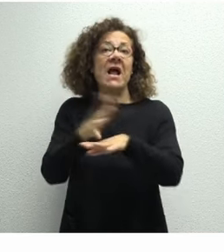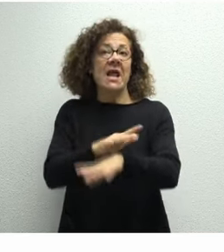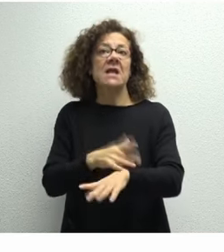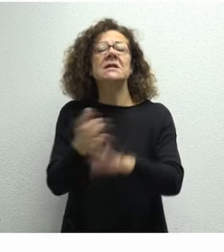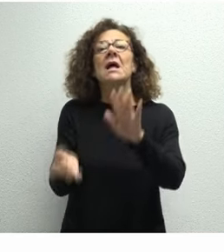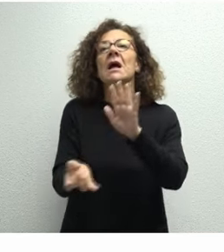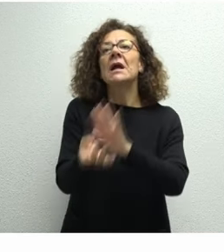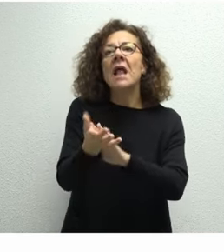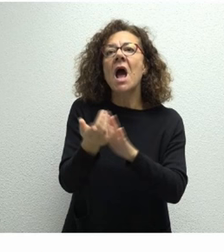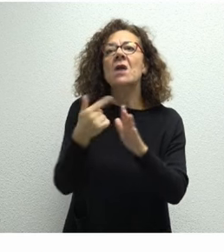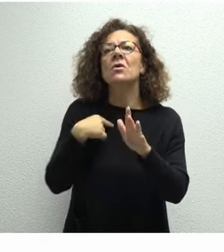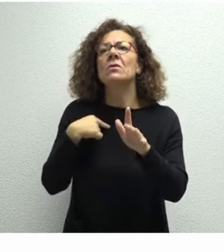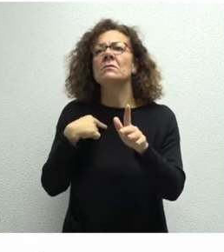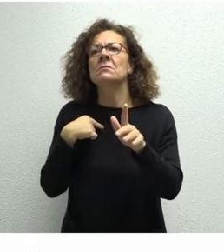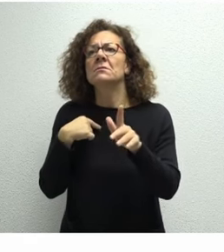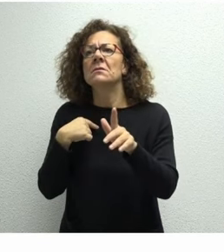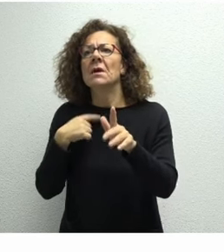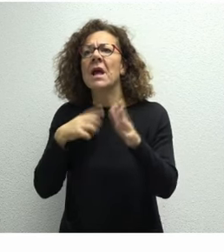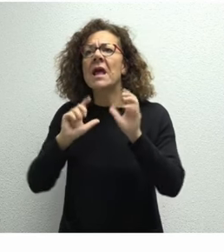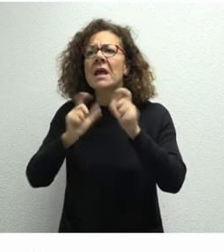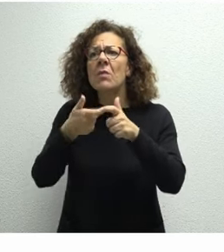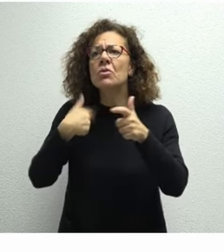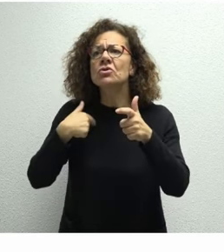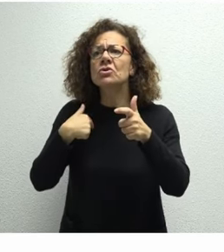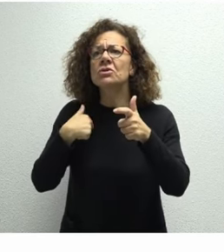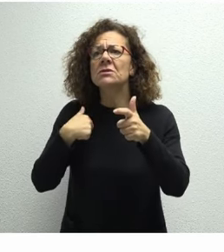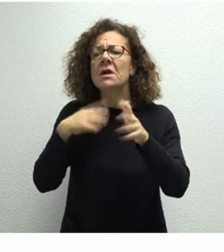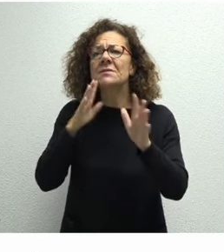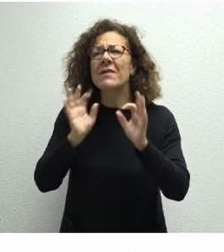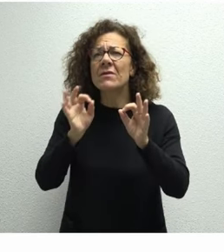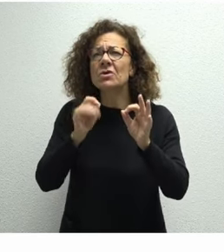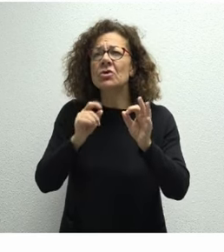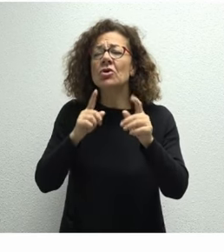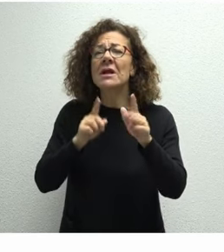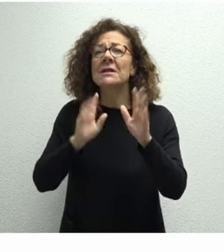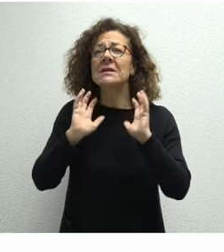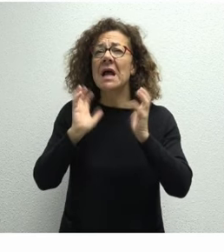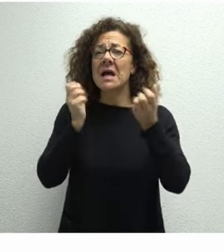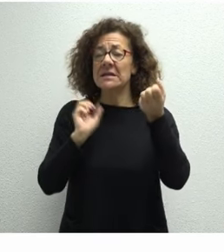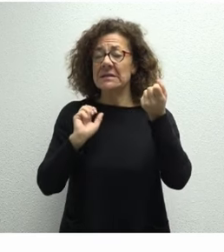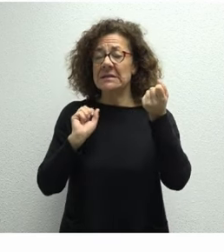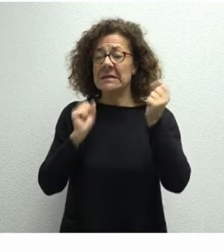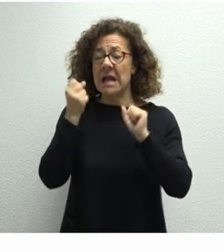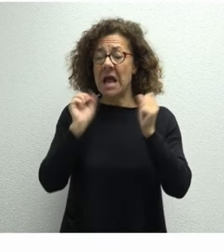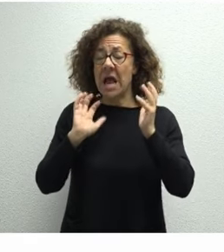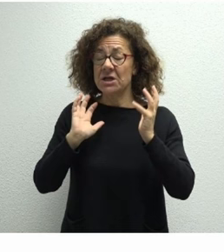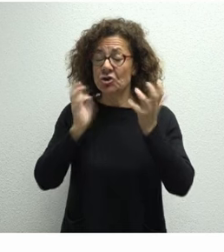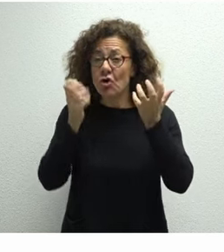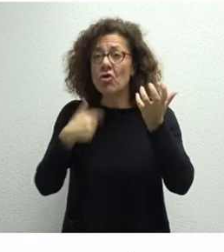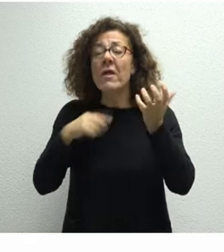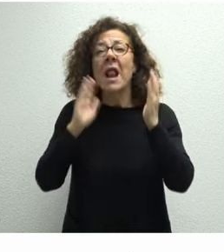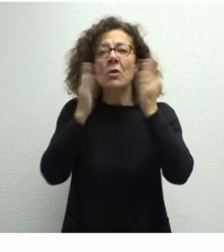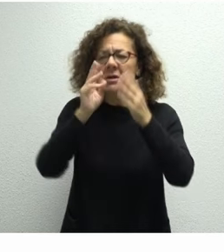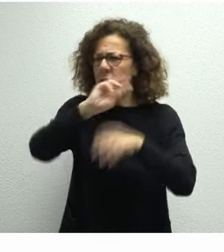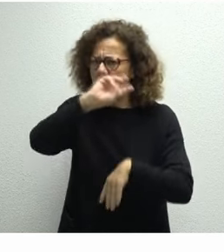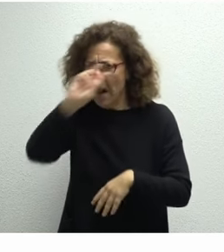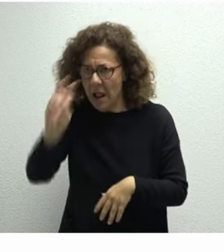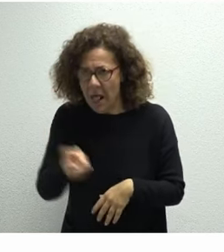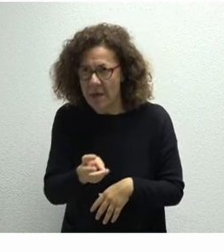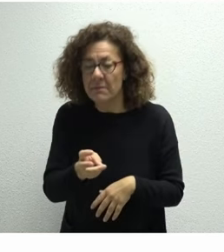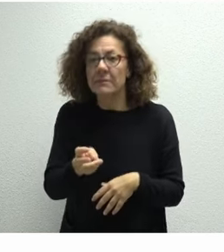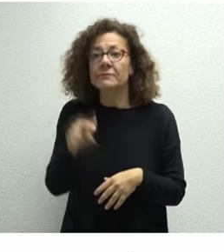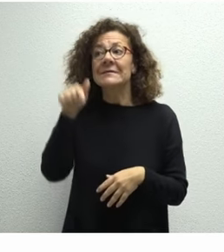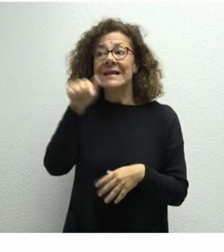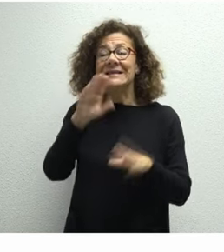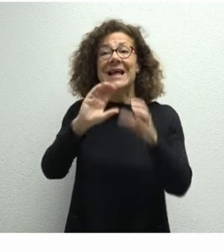crear una unidad de especialización de agudos para os trastorno los trastornos de desarrollo incluyen discapacidad intelectual autismo etcétera no